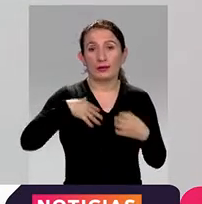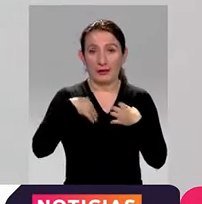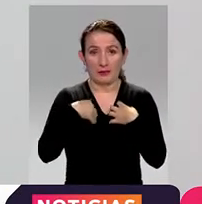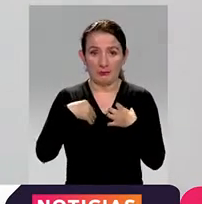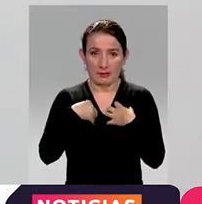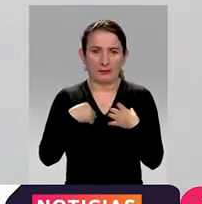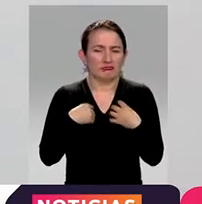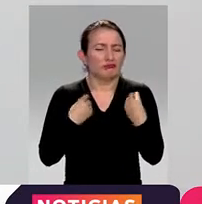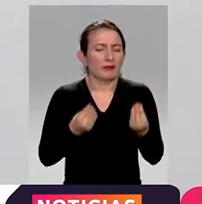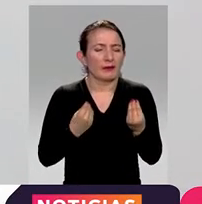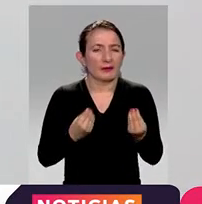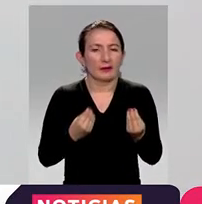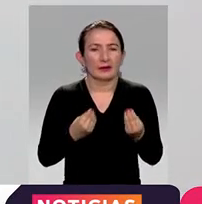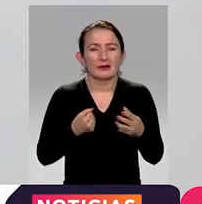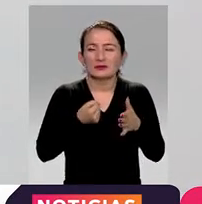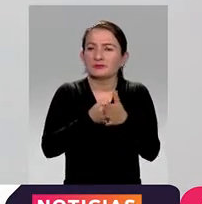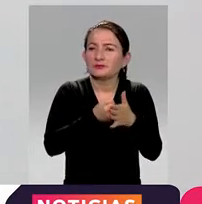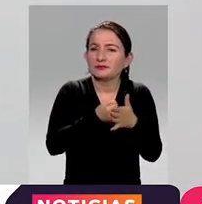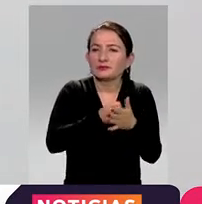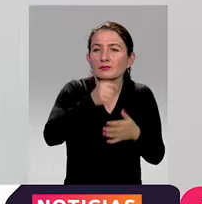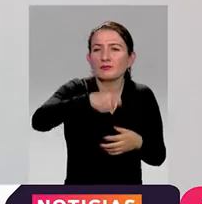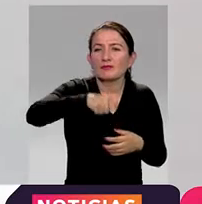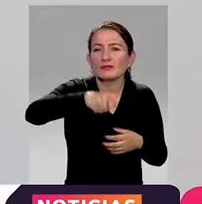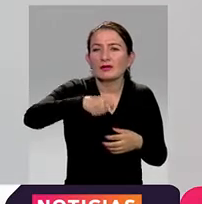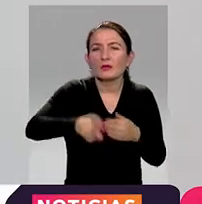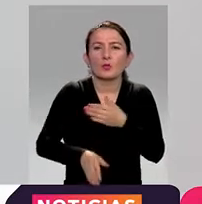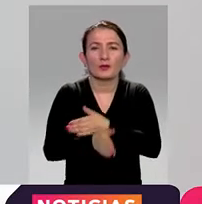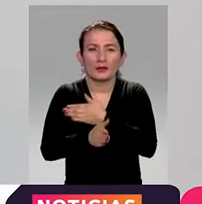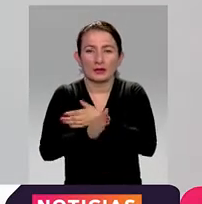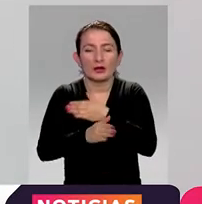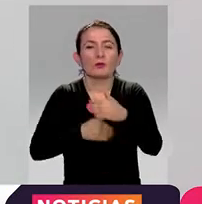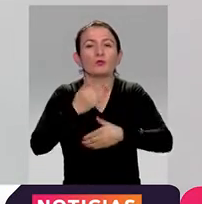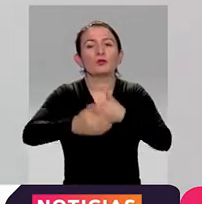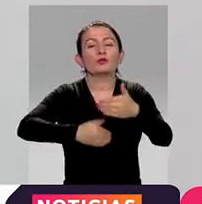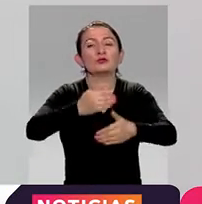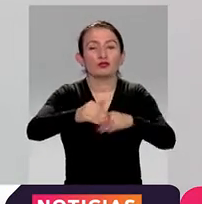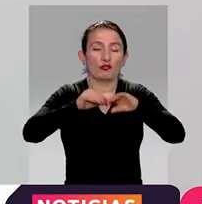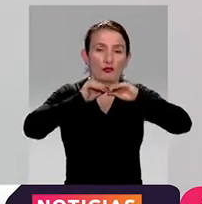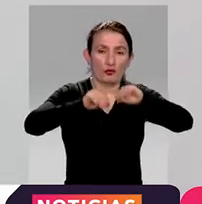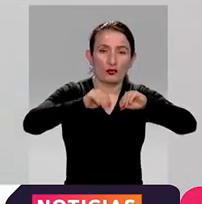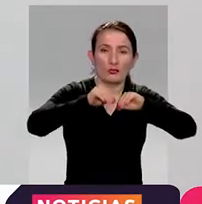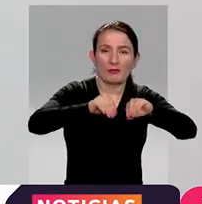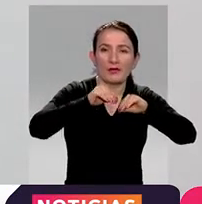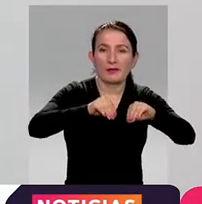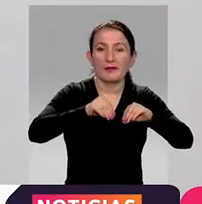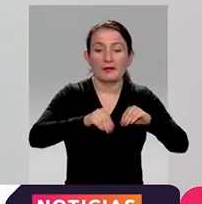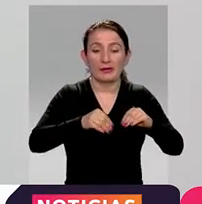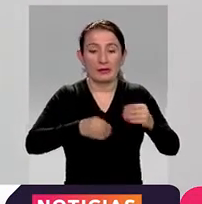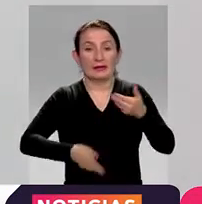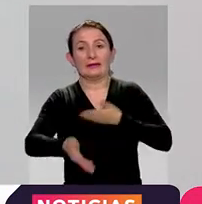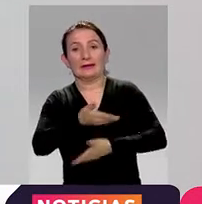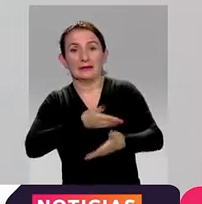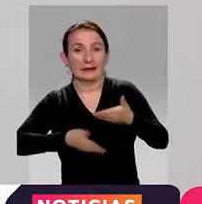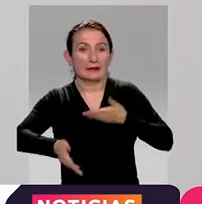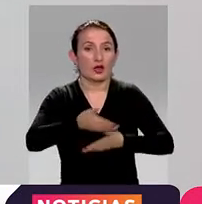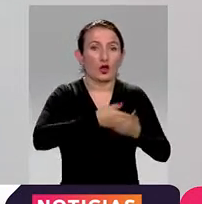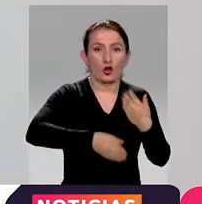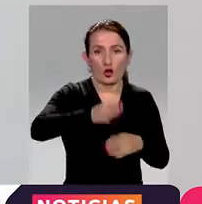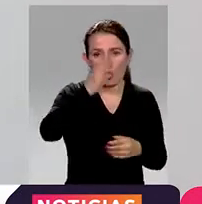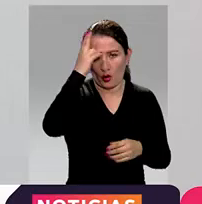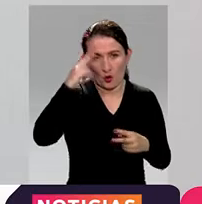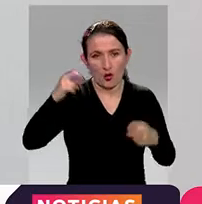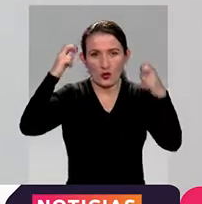humanos, persiste la necesidad de continuar en el proceso de formación y de intercambio de